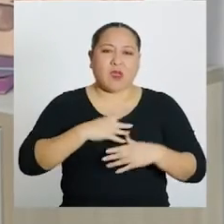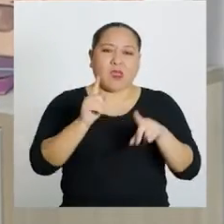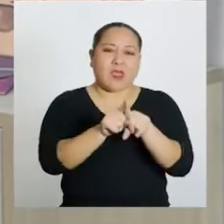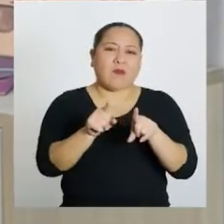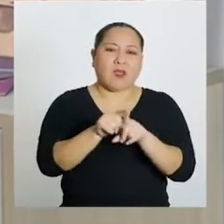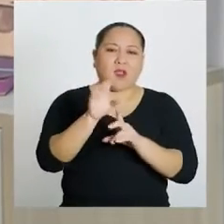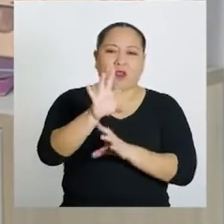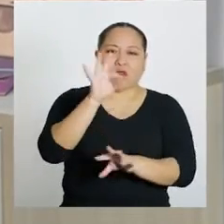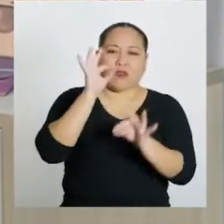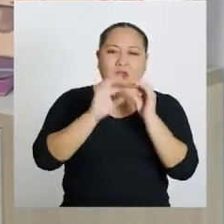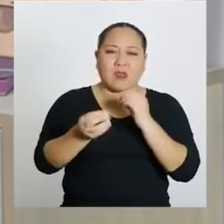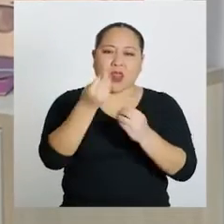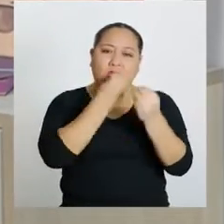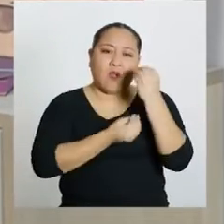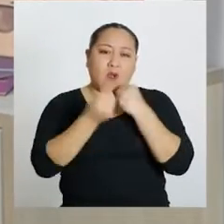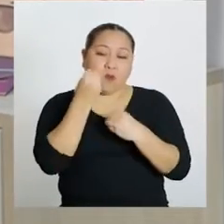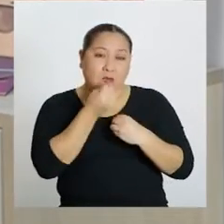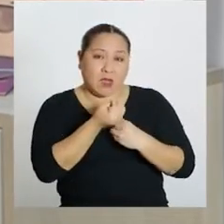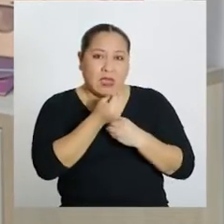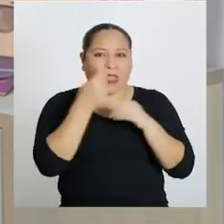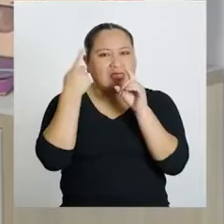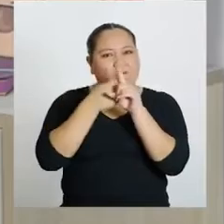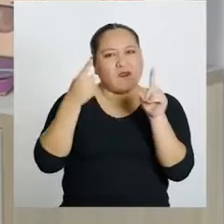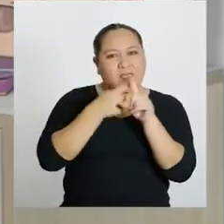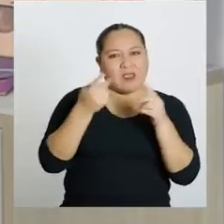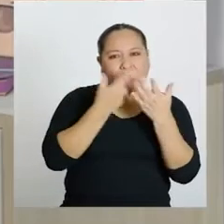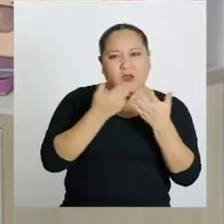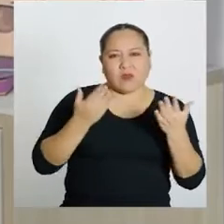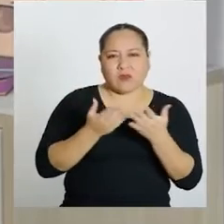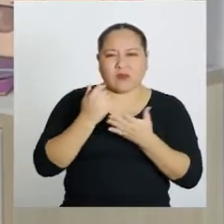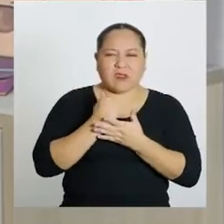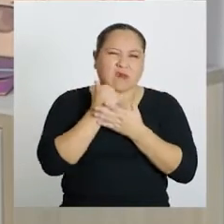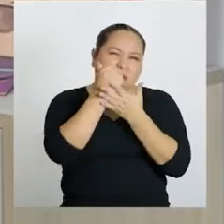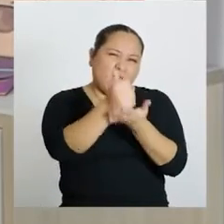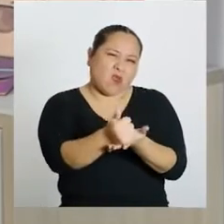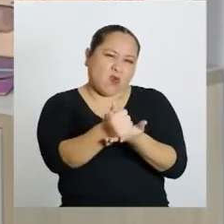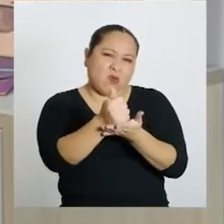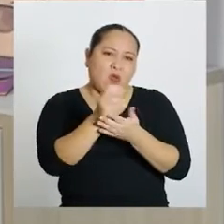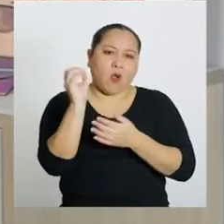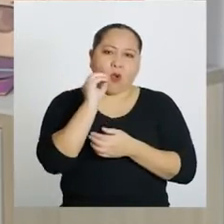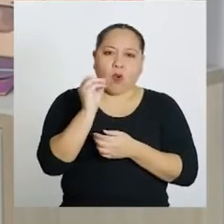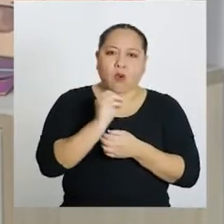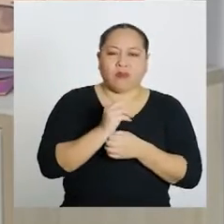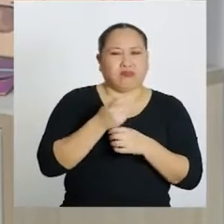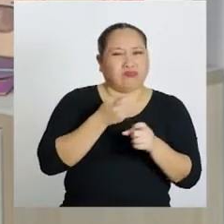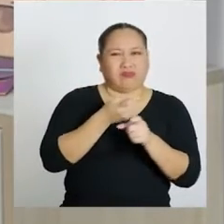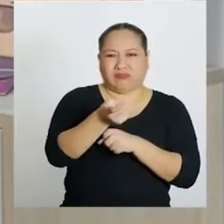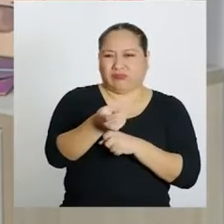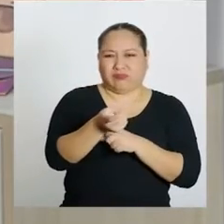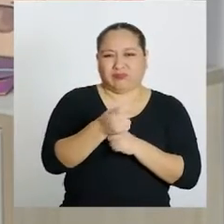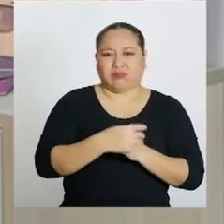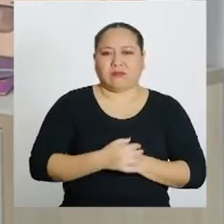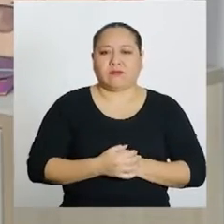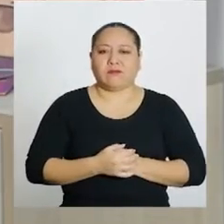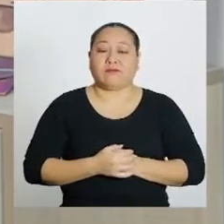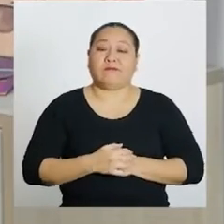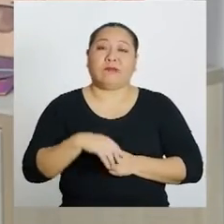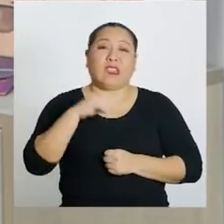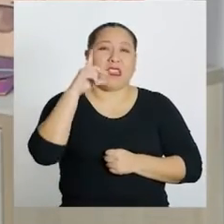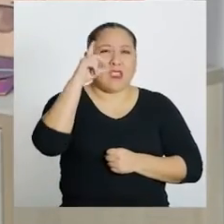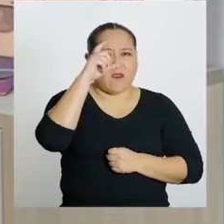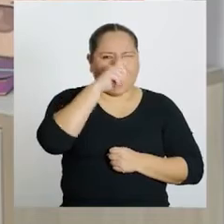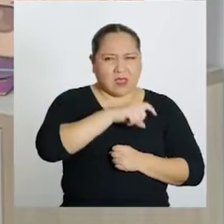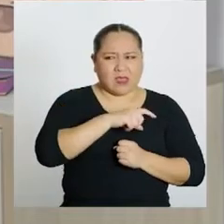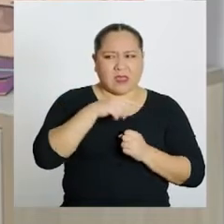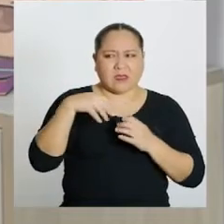También descubrimos que la comida que consumimos tiene distintas cualidades que nos pueden beneficiar o también perjudicar.